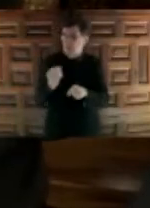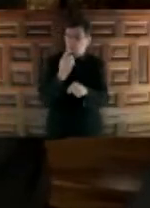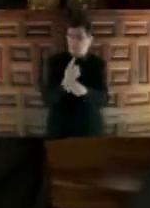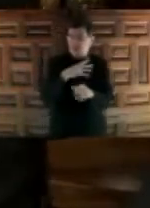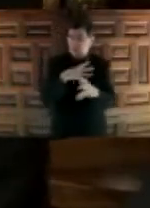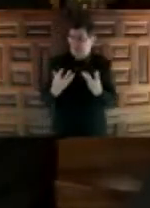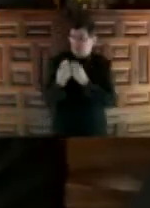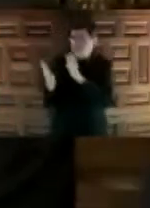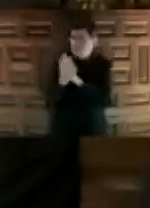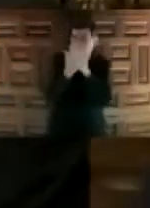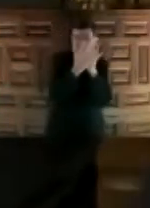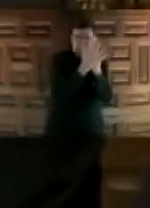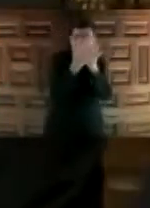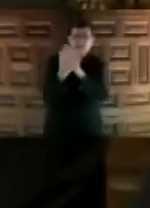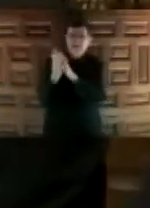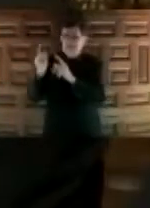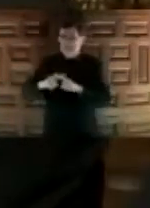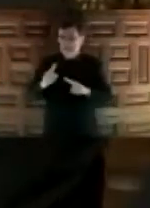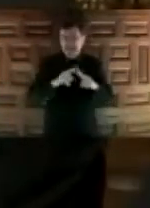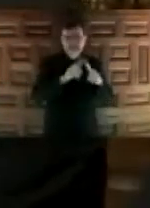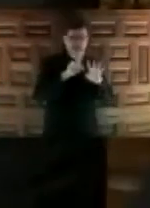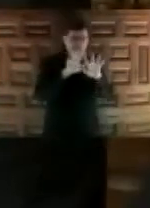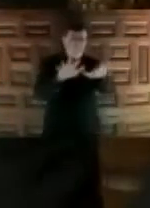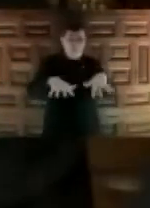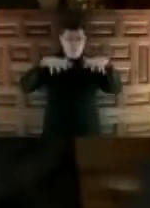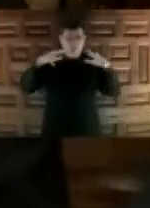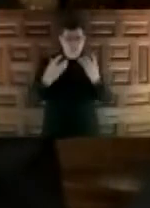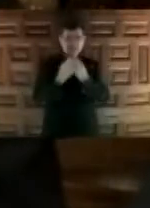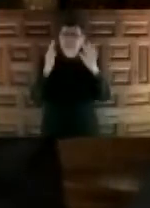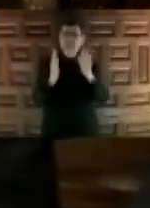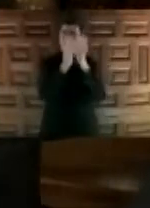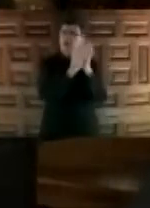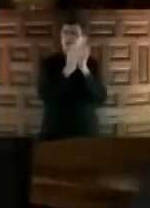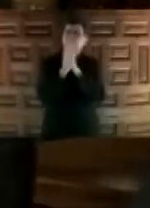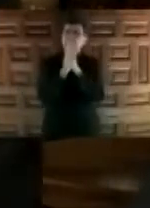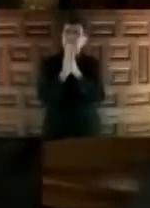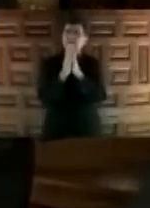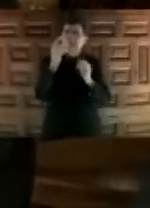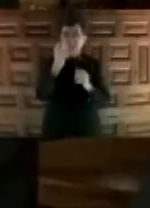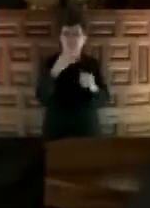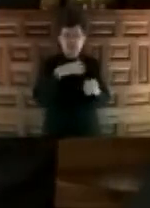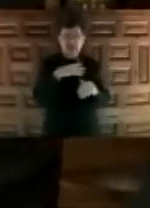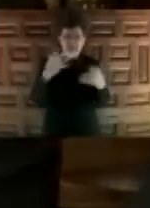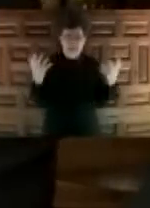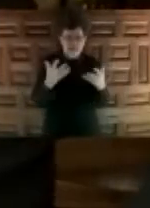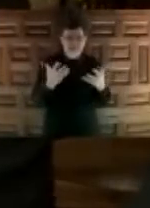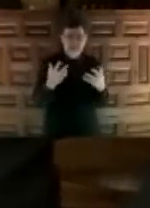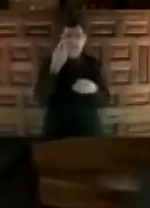de participar en el proceso de, en los foros participativos que se